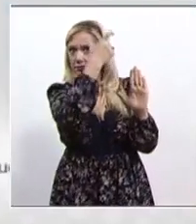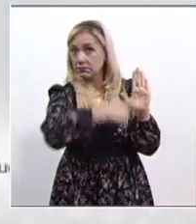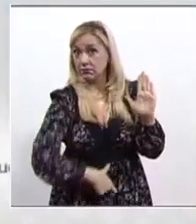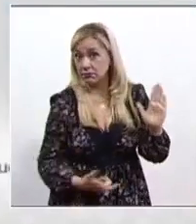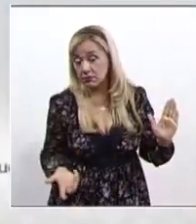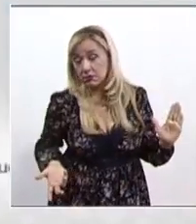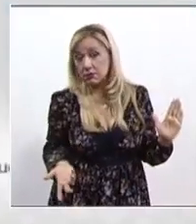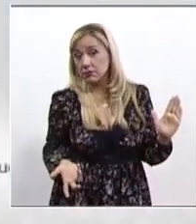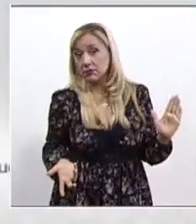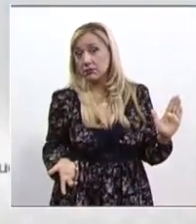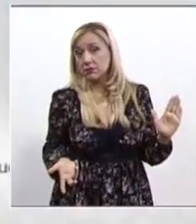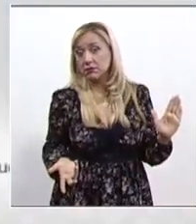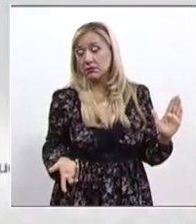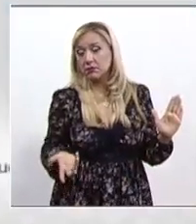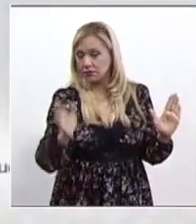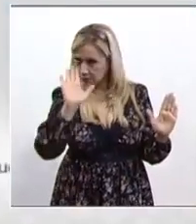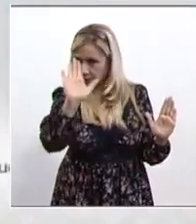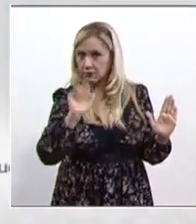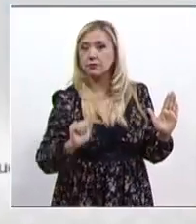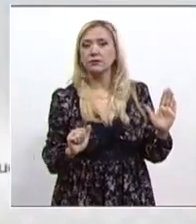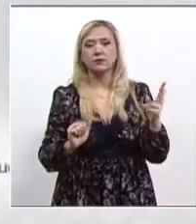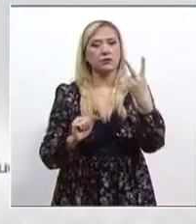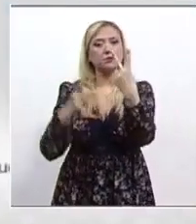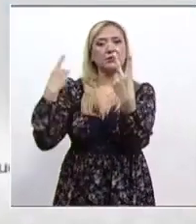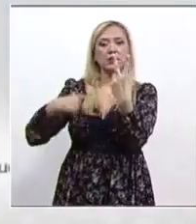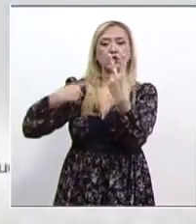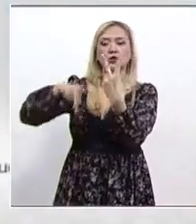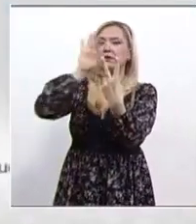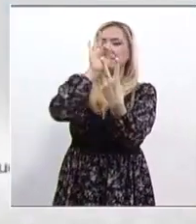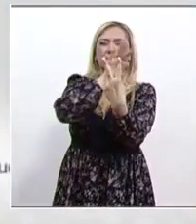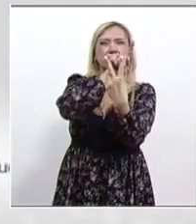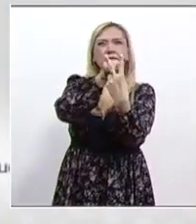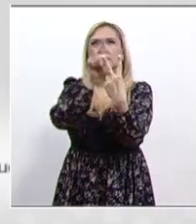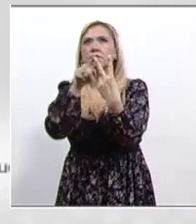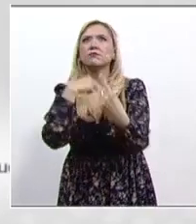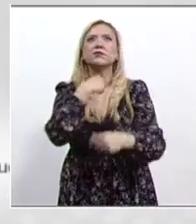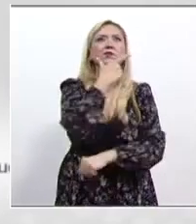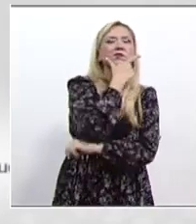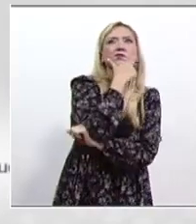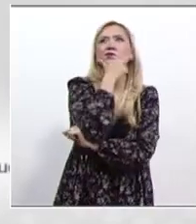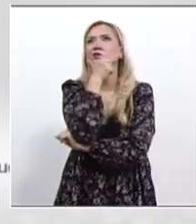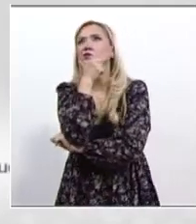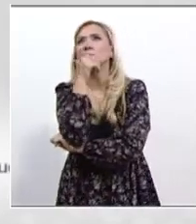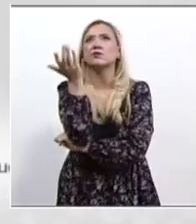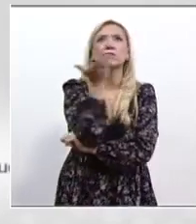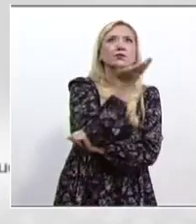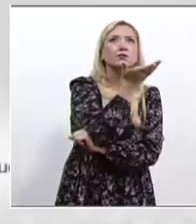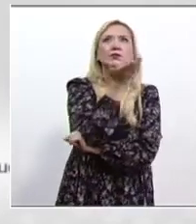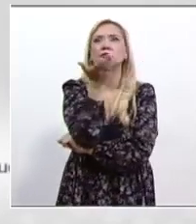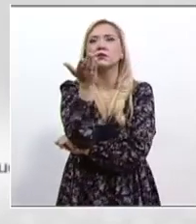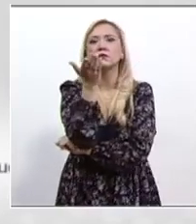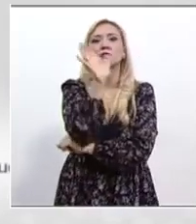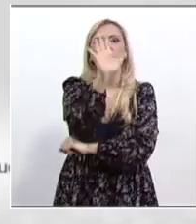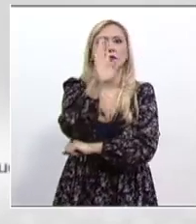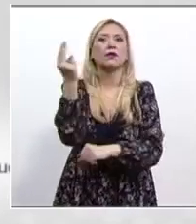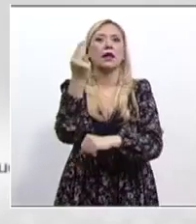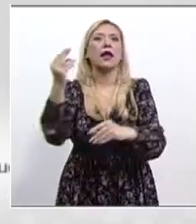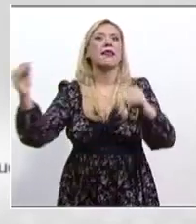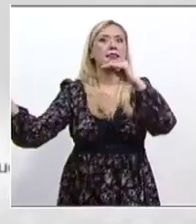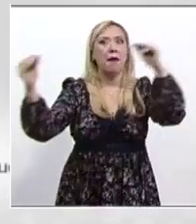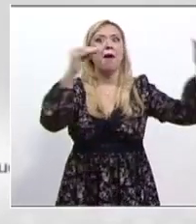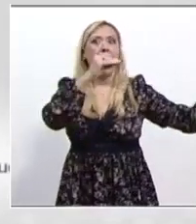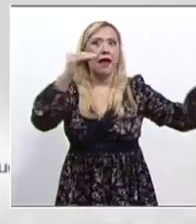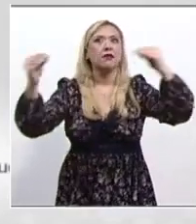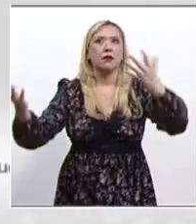Entonces, si yo tengo que escoger entre dos personas para votar, pues mejor que haya un debate, porque si no, yo cómo